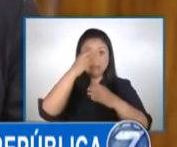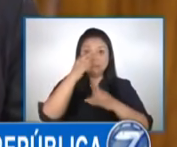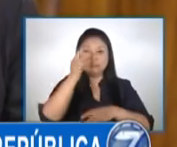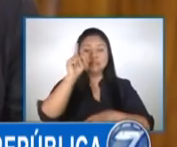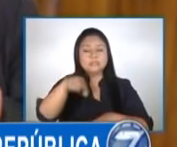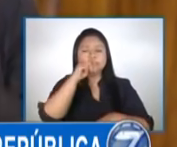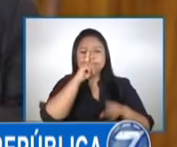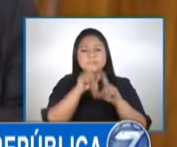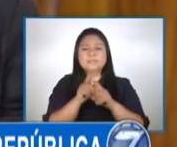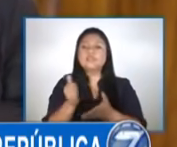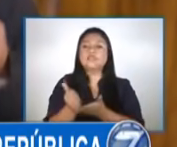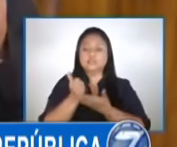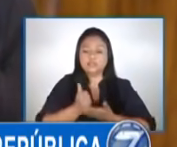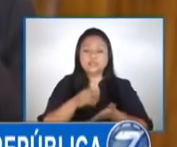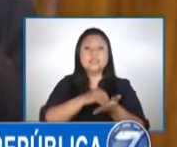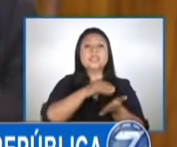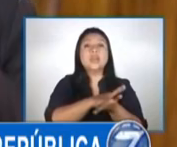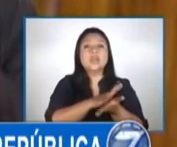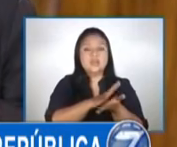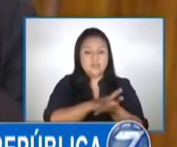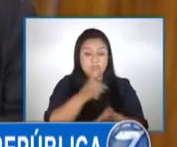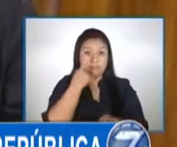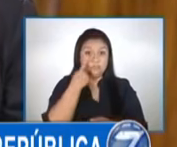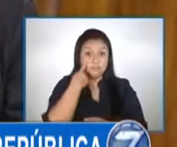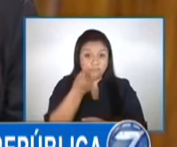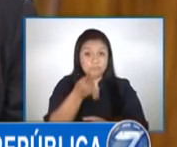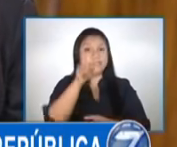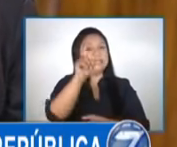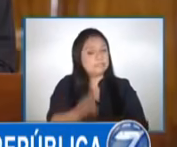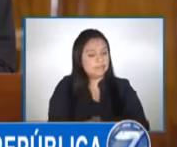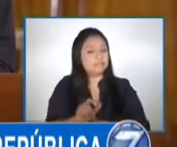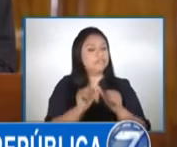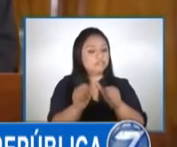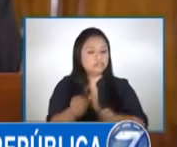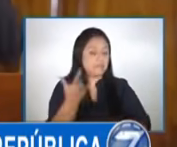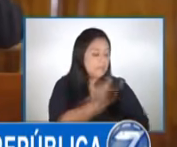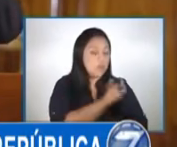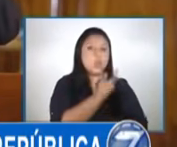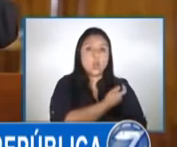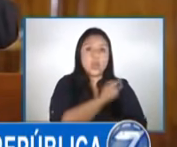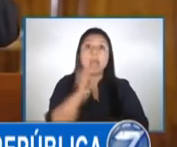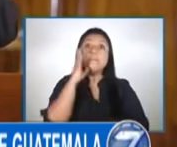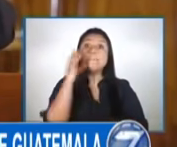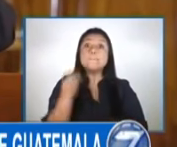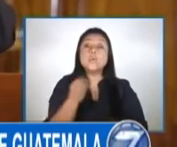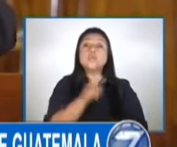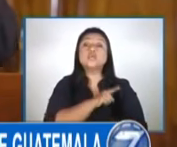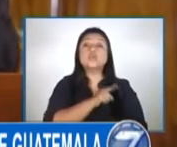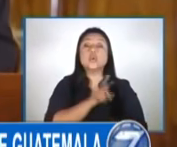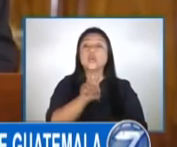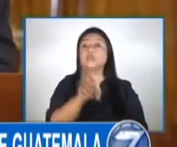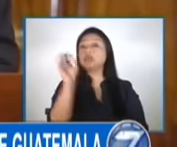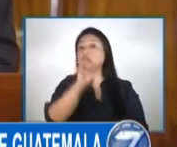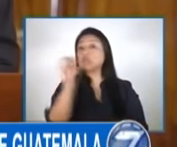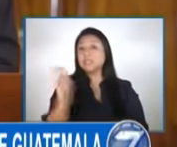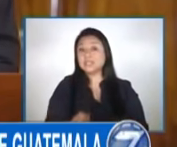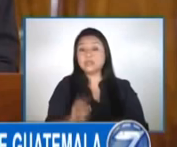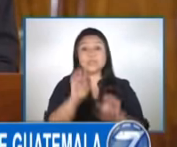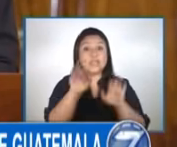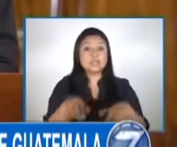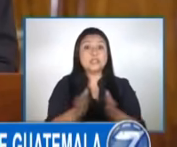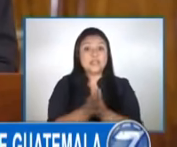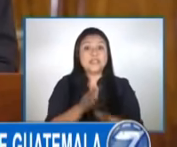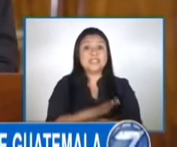nos permite confirmar que debemos seguir apostando a la vacunación, porque solo el 2% de los